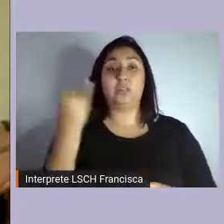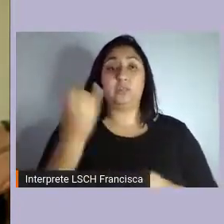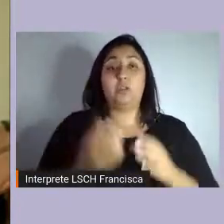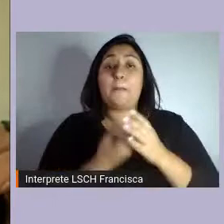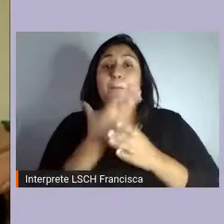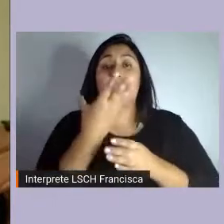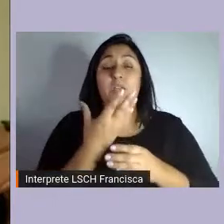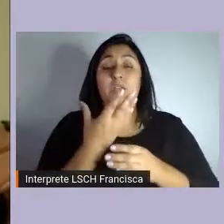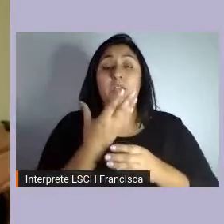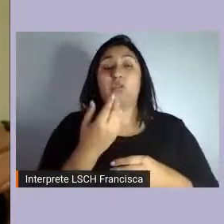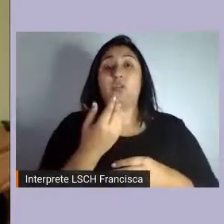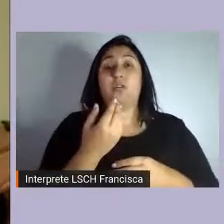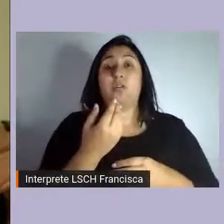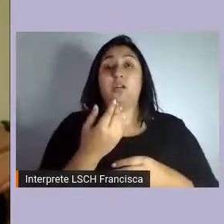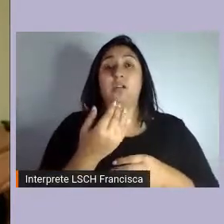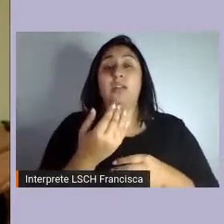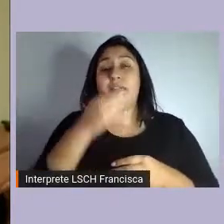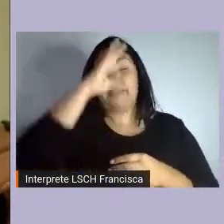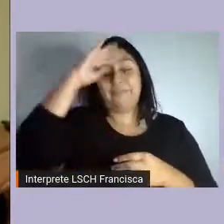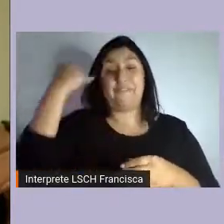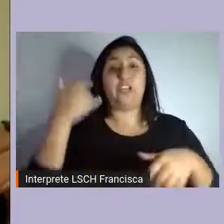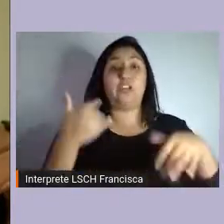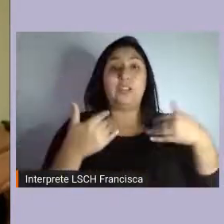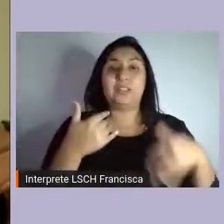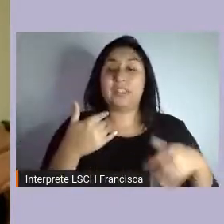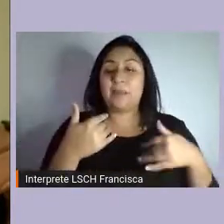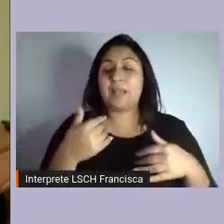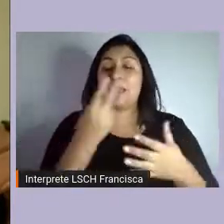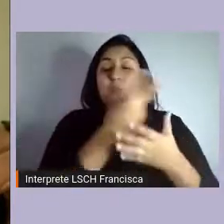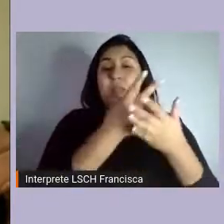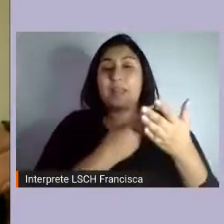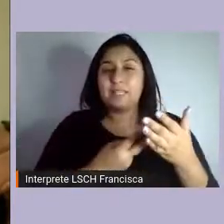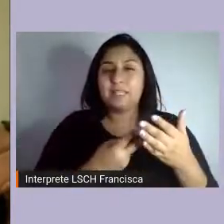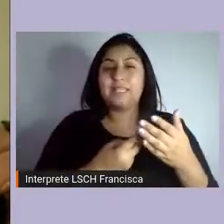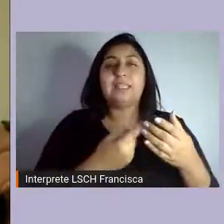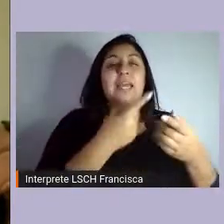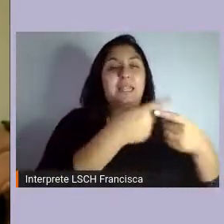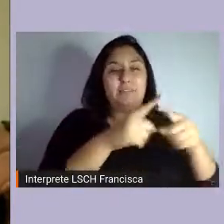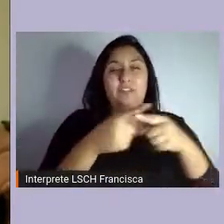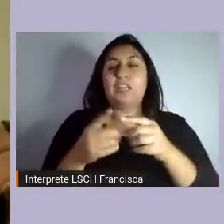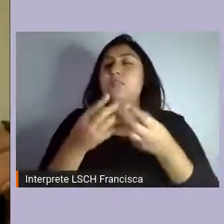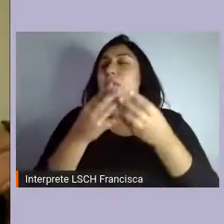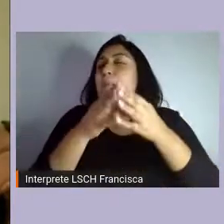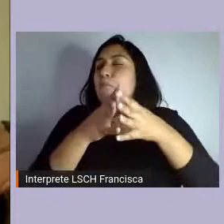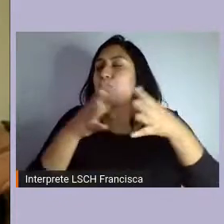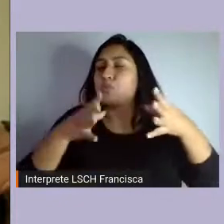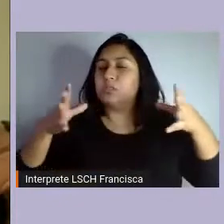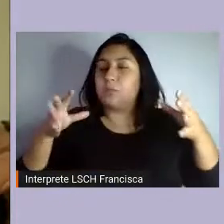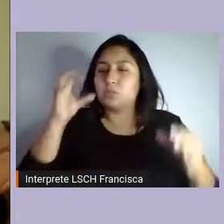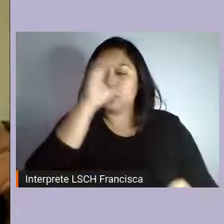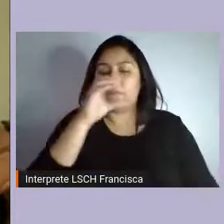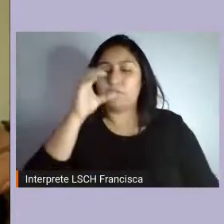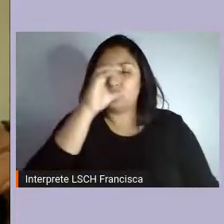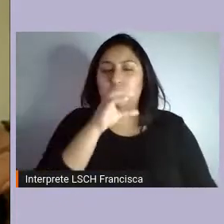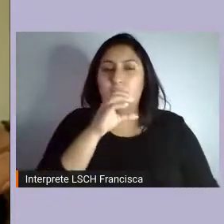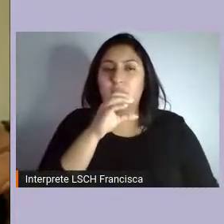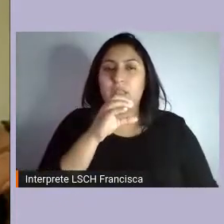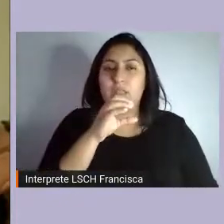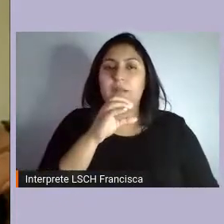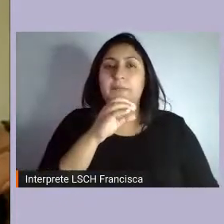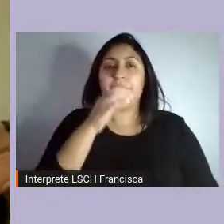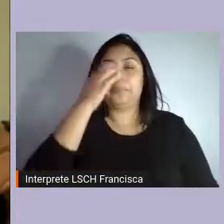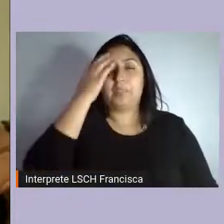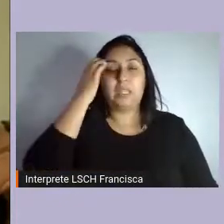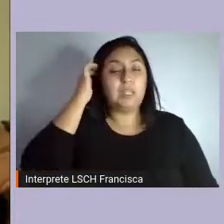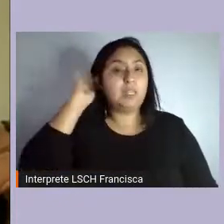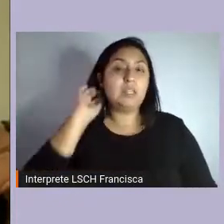entonces está en clave de artista, un artista múltiple, de mucha búsqueda y que cubre estas 83 décimas,